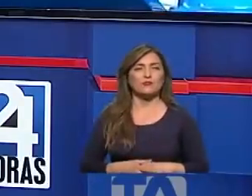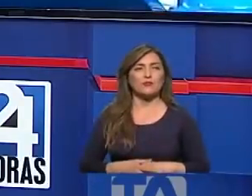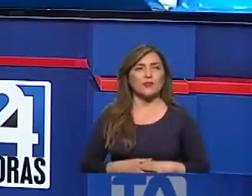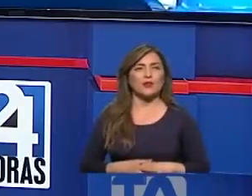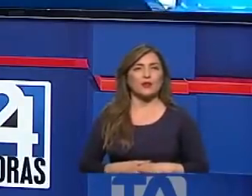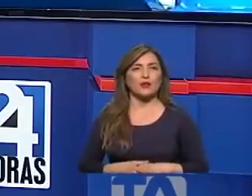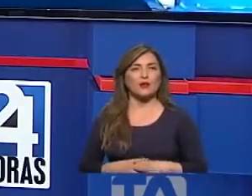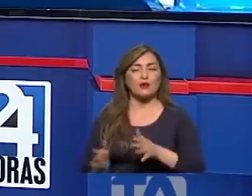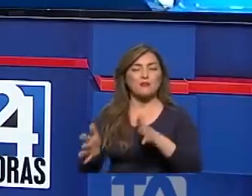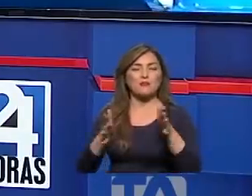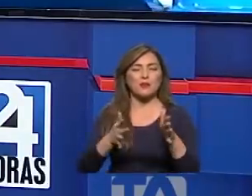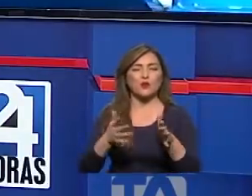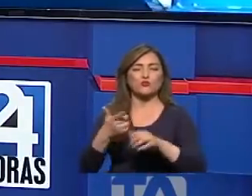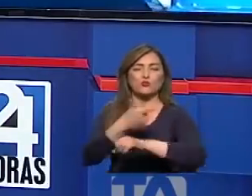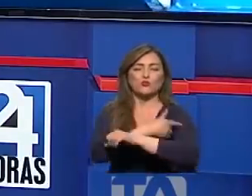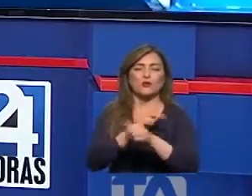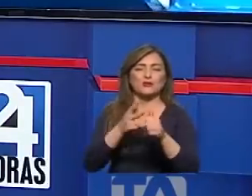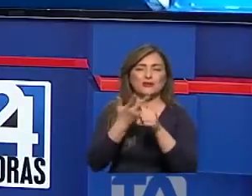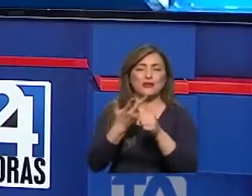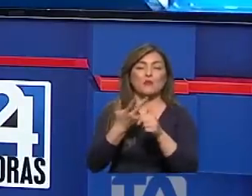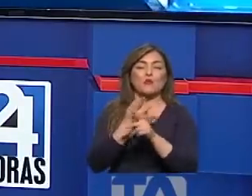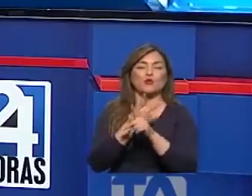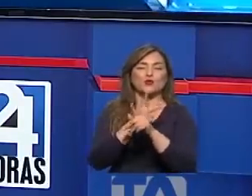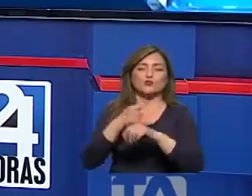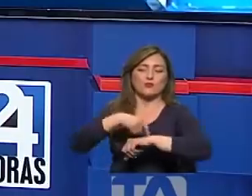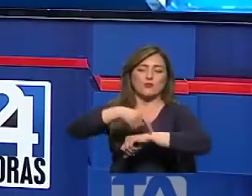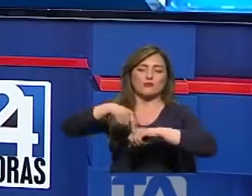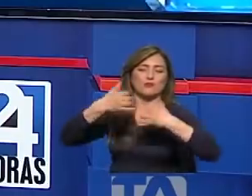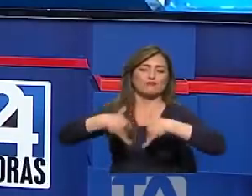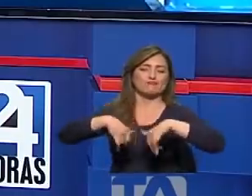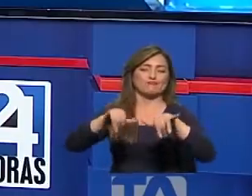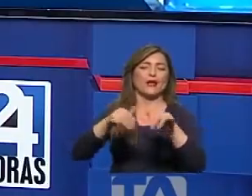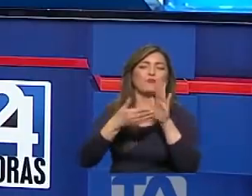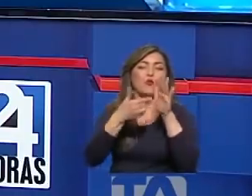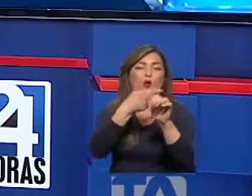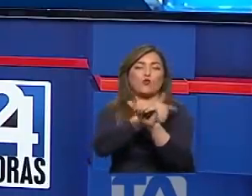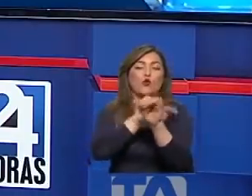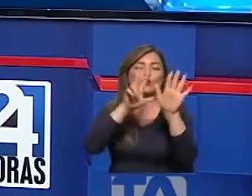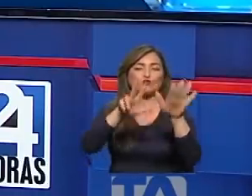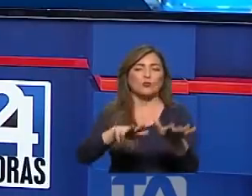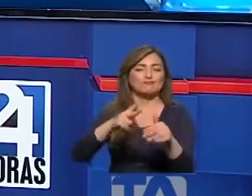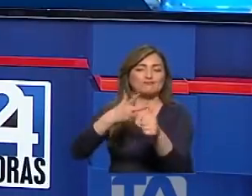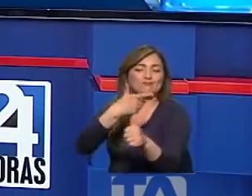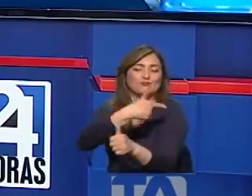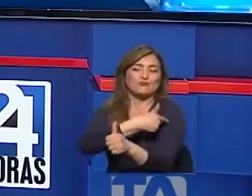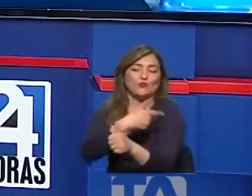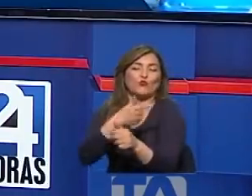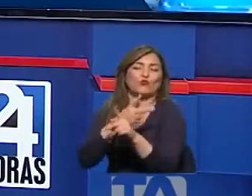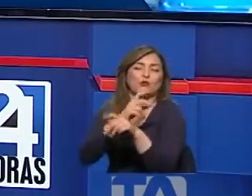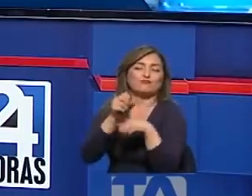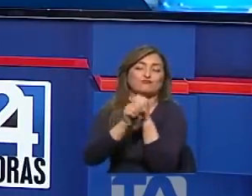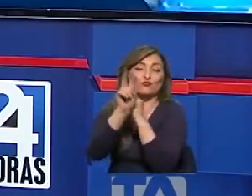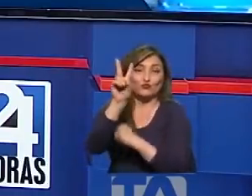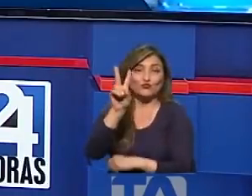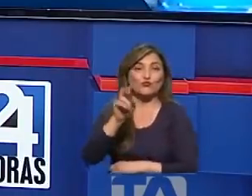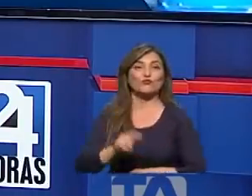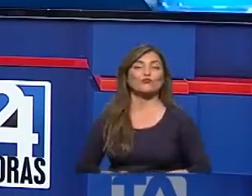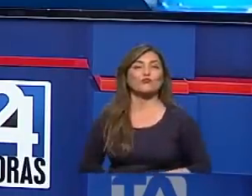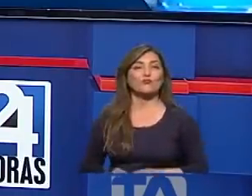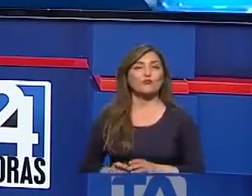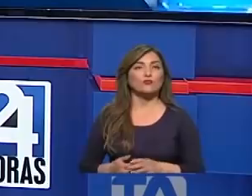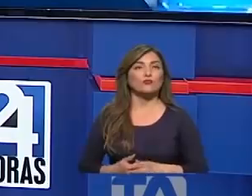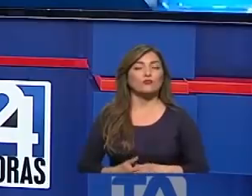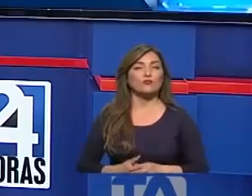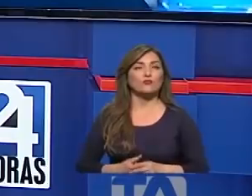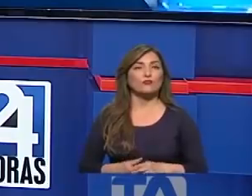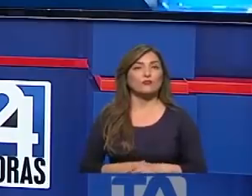inmunidad por más tiempo. Es decir, hablemos de que las vacunas nos protegen por 8 meses, si me pongo una tercera dosis me protegen por 2 años, ¿no es cierto? Esto